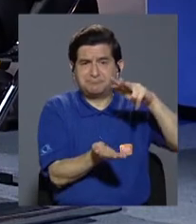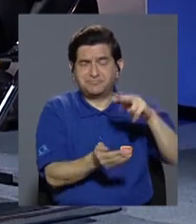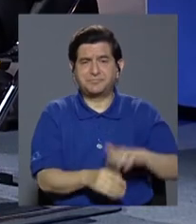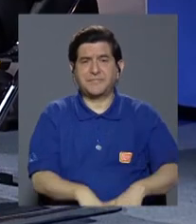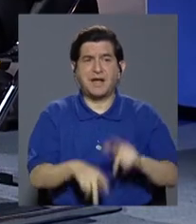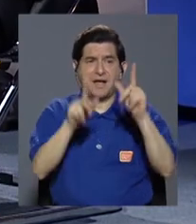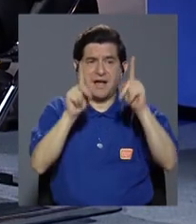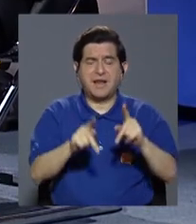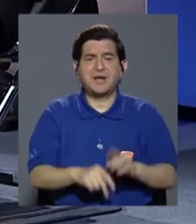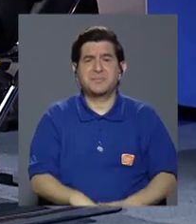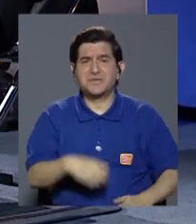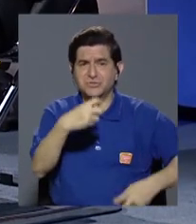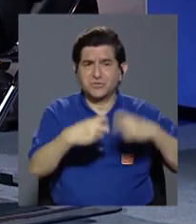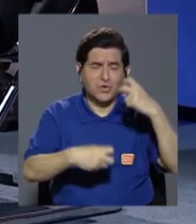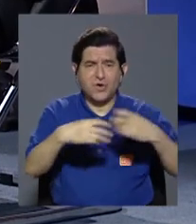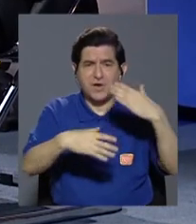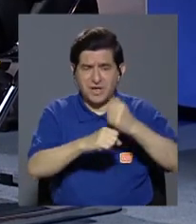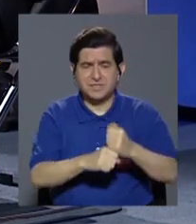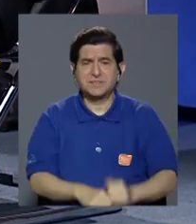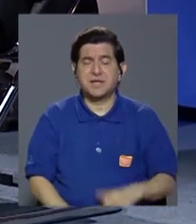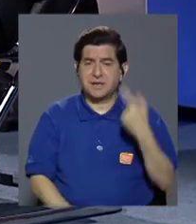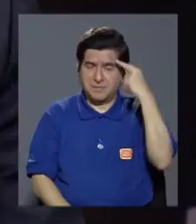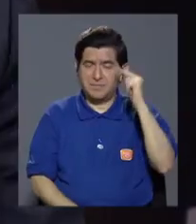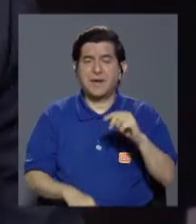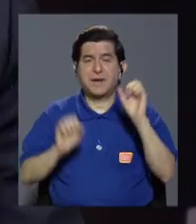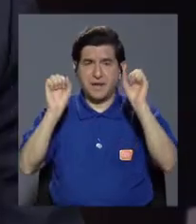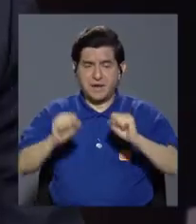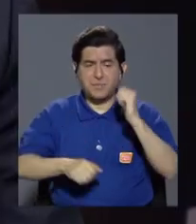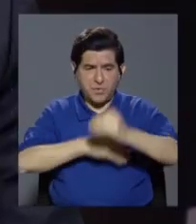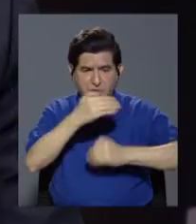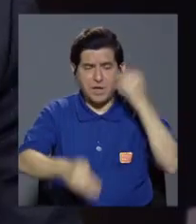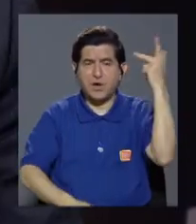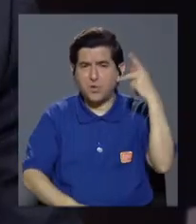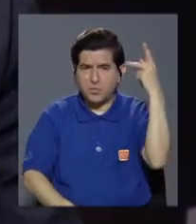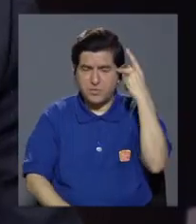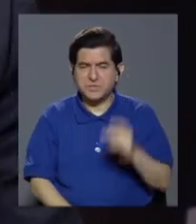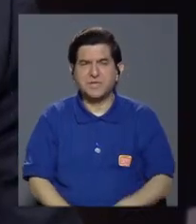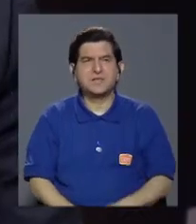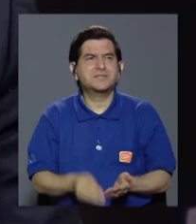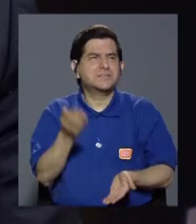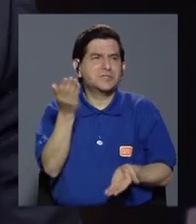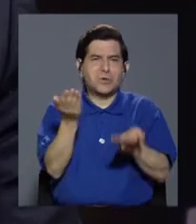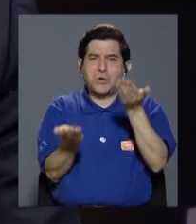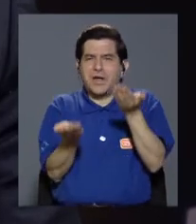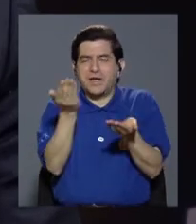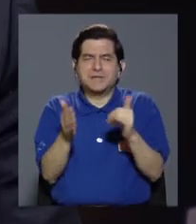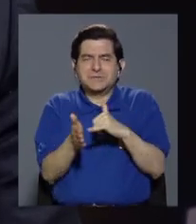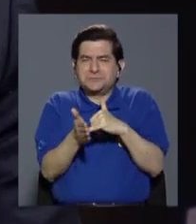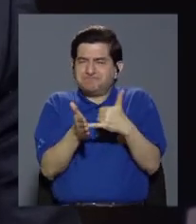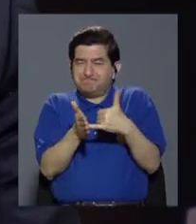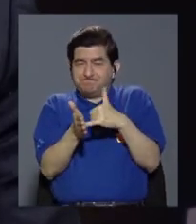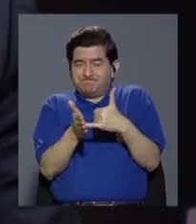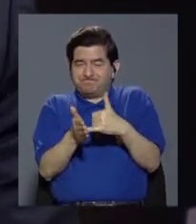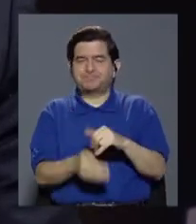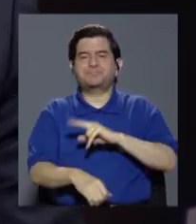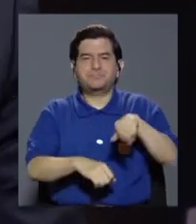aquel que cometió el delito para que haga política claro aquí es en realidad es un balance muy delicado y naturalmente fuera del